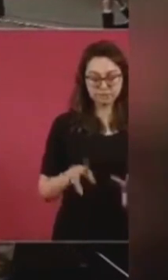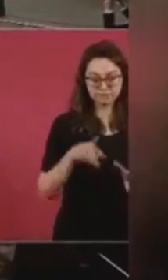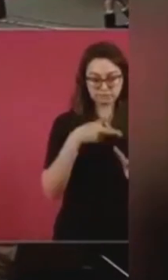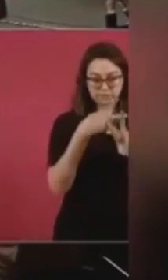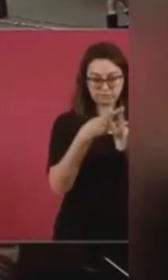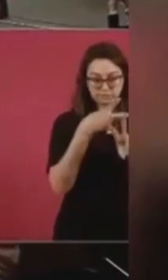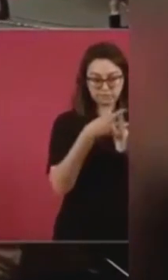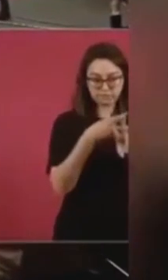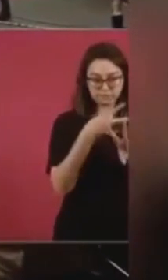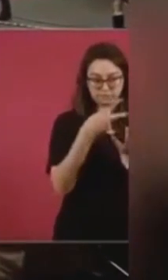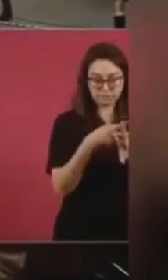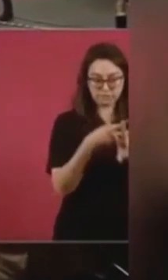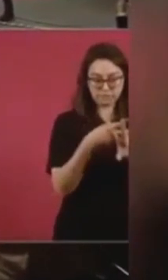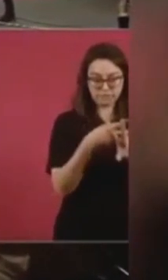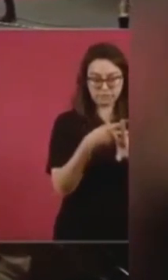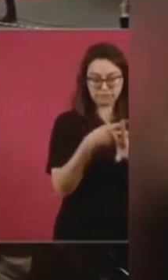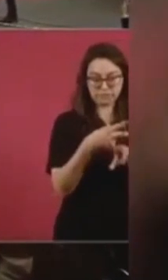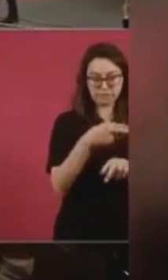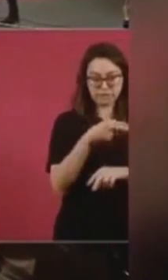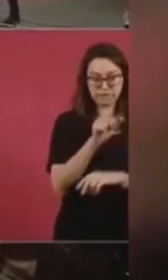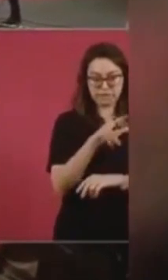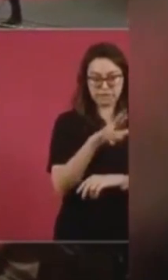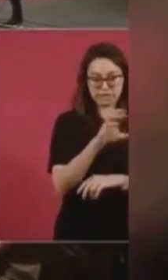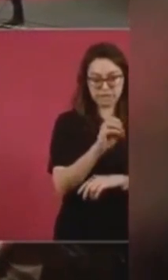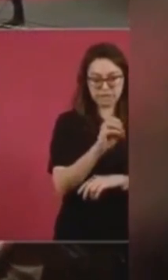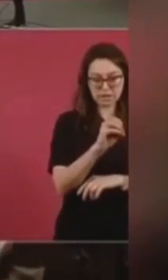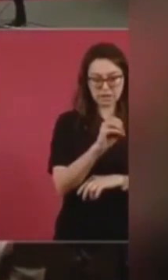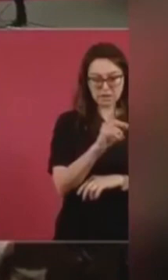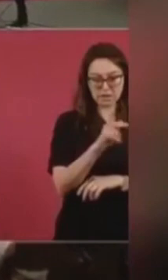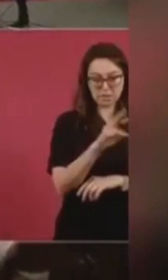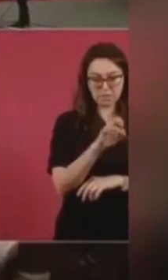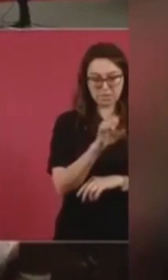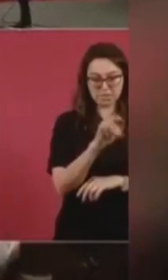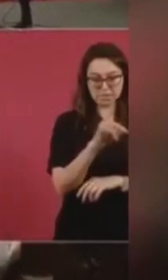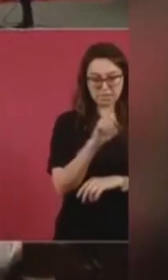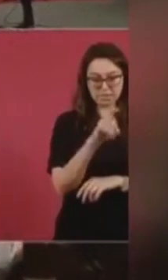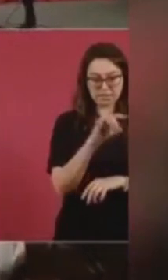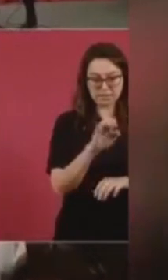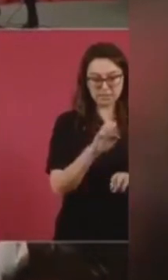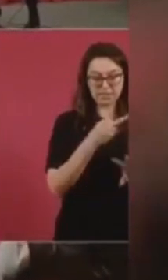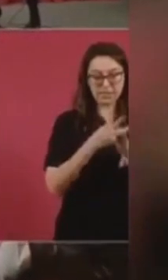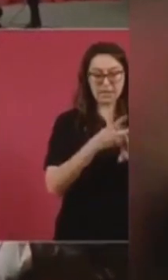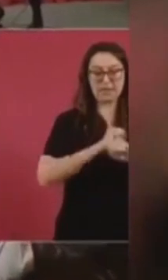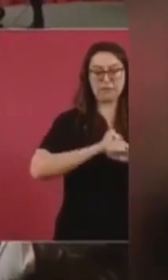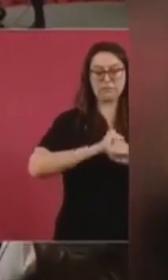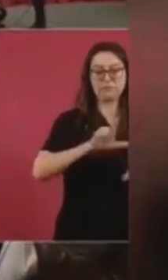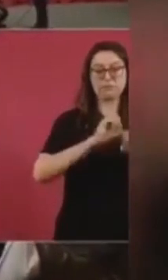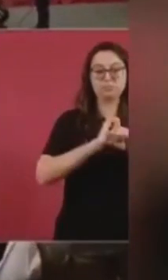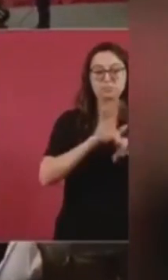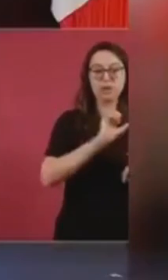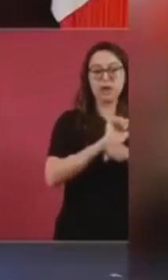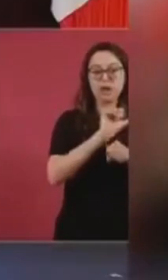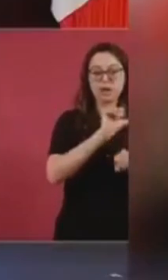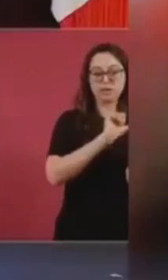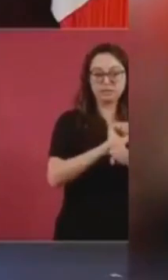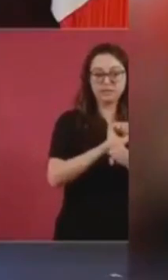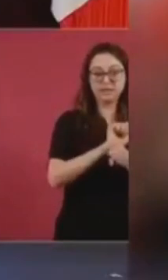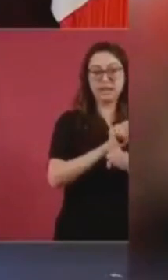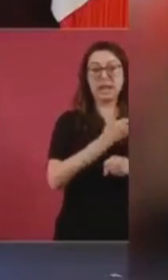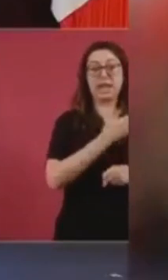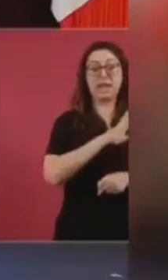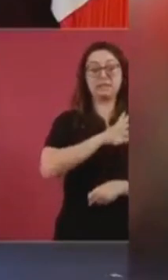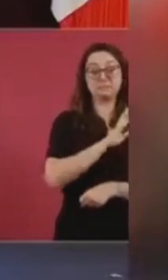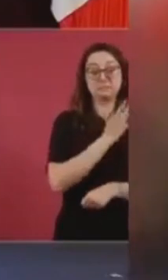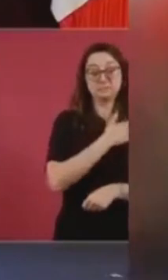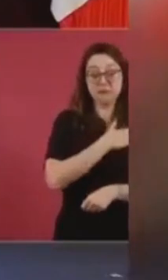discrecional. Y entonces si Erika Salgado es mi enemigo, pues yo publico sus teléfonos y yo la difundo en las redes sociales para que la tengan